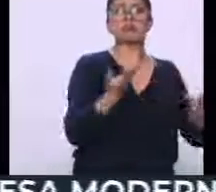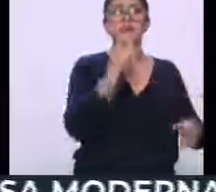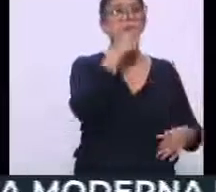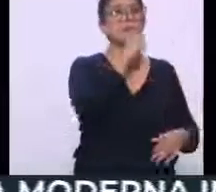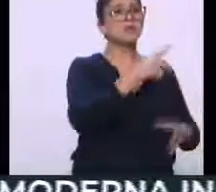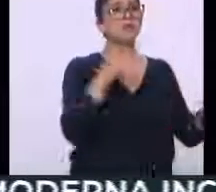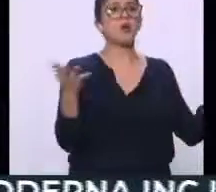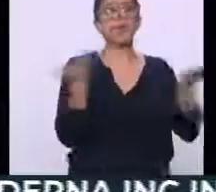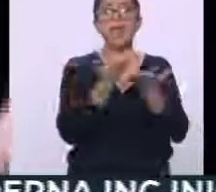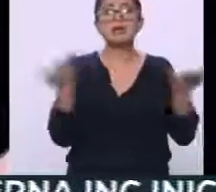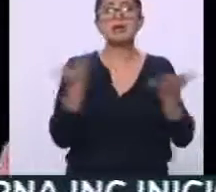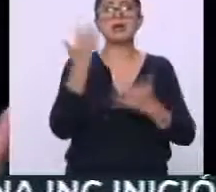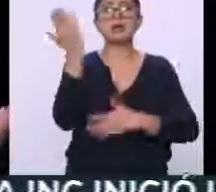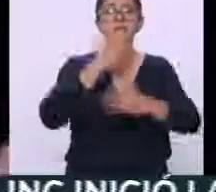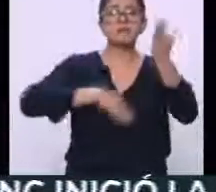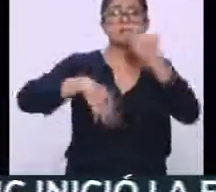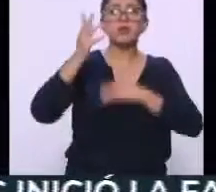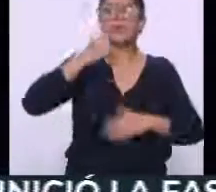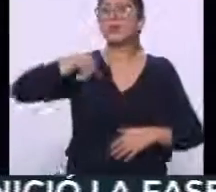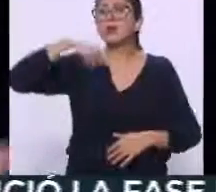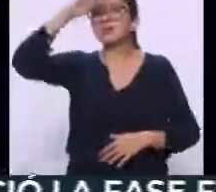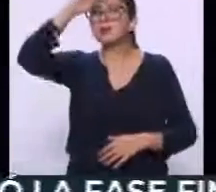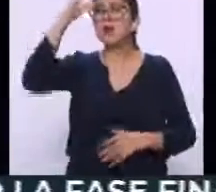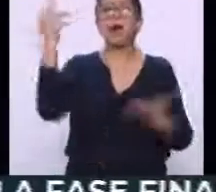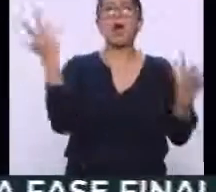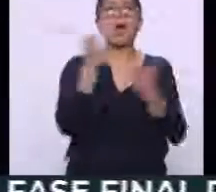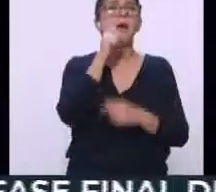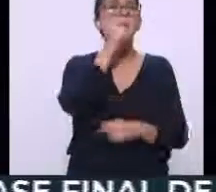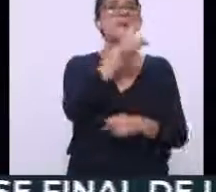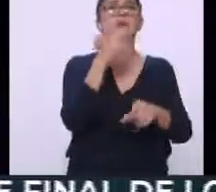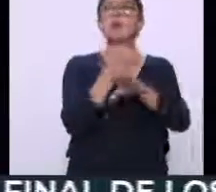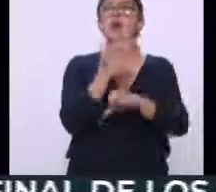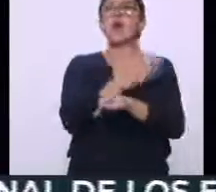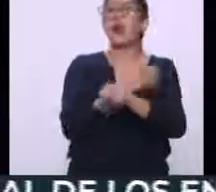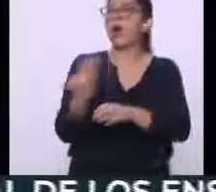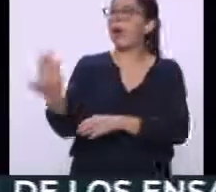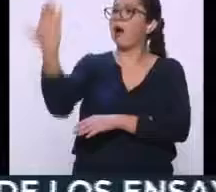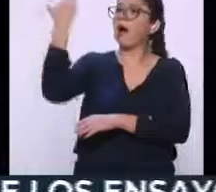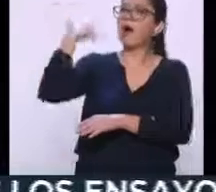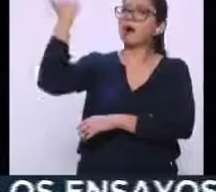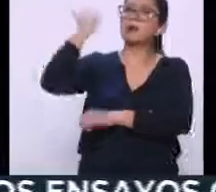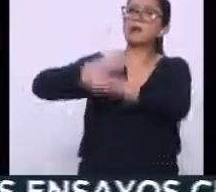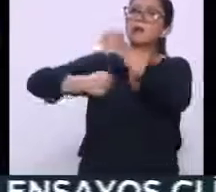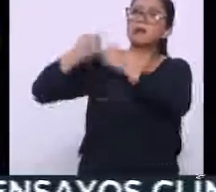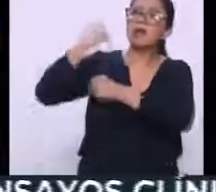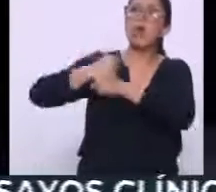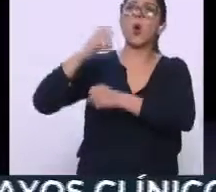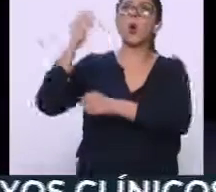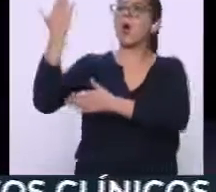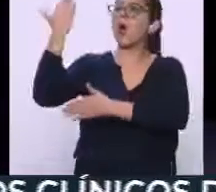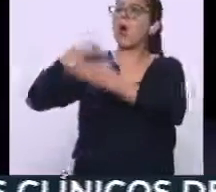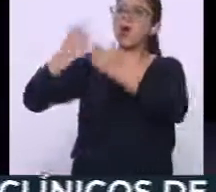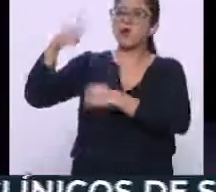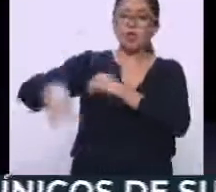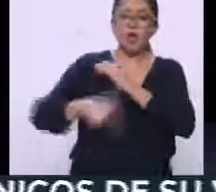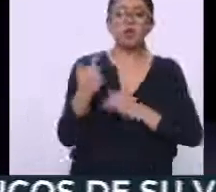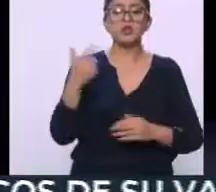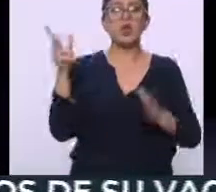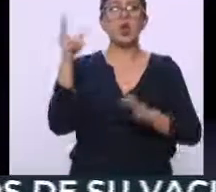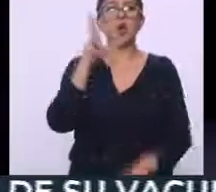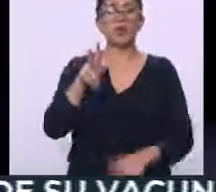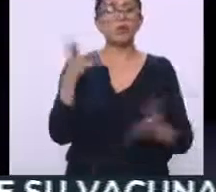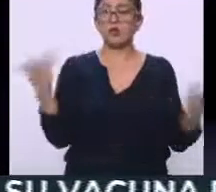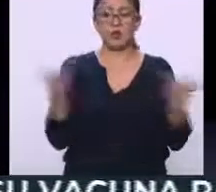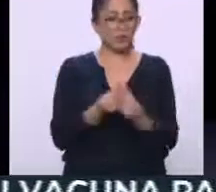y nuevas estrategias. No podemos seguir haciendo las cosas como las hacíamos hace 6 años, hace 12, hace 18, ¿no? Tendríamos que estar replanteando